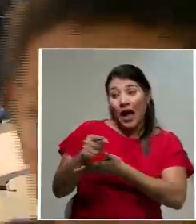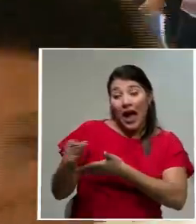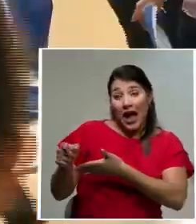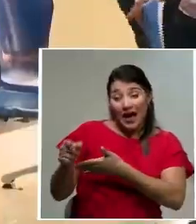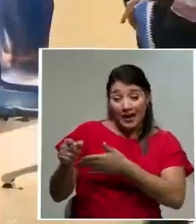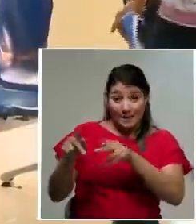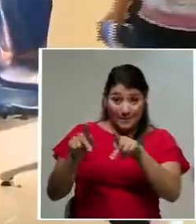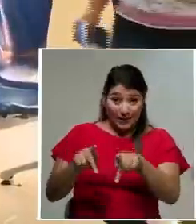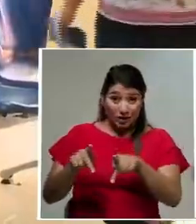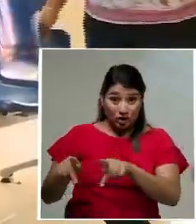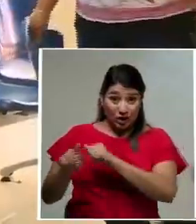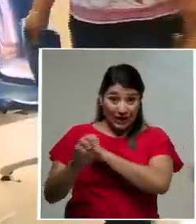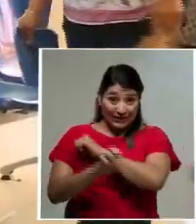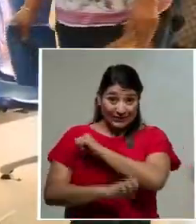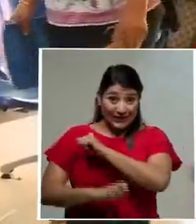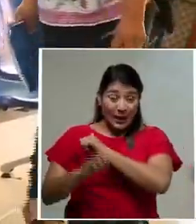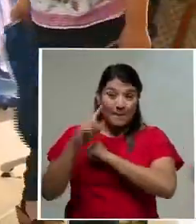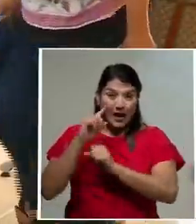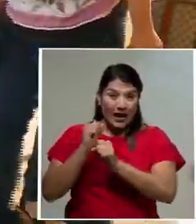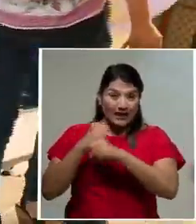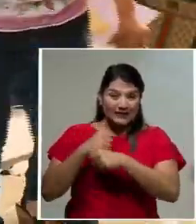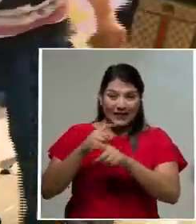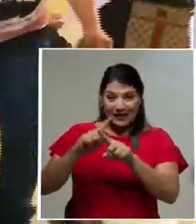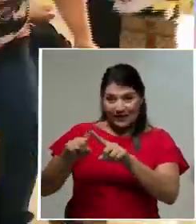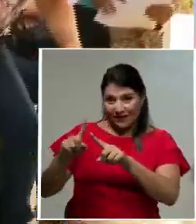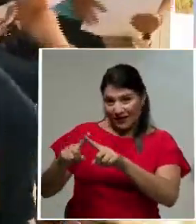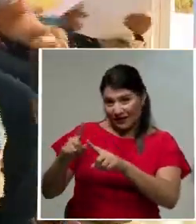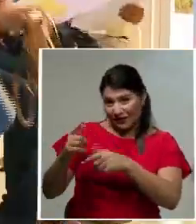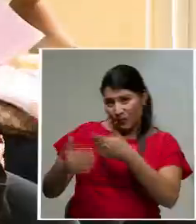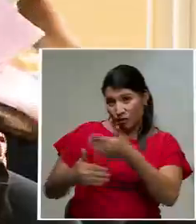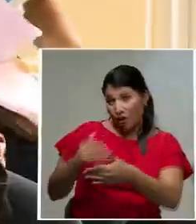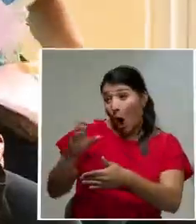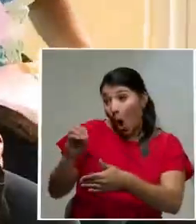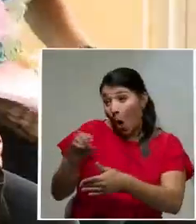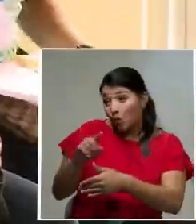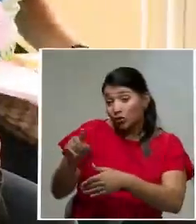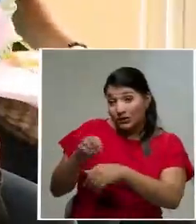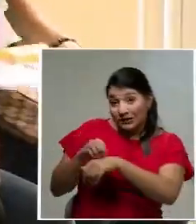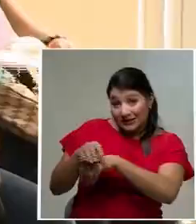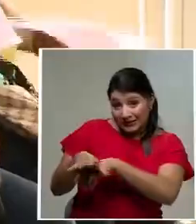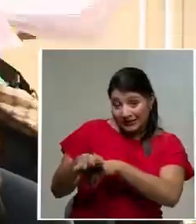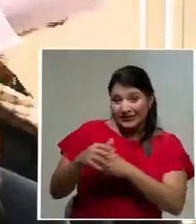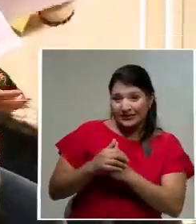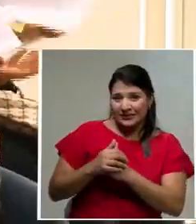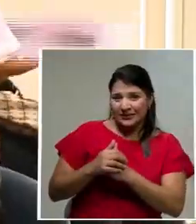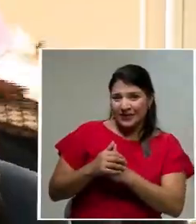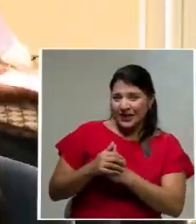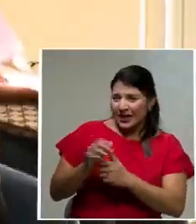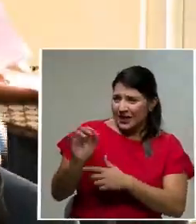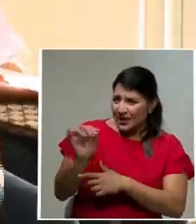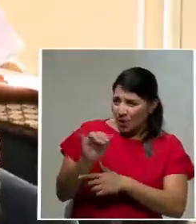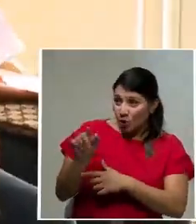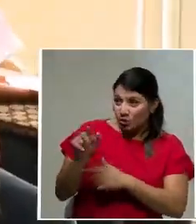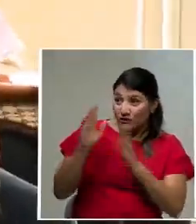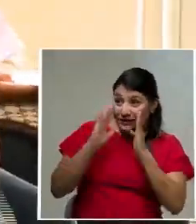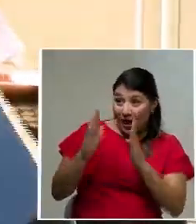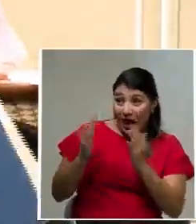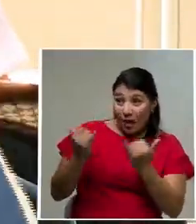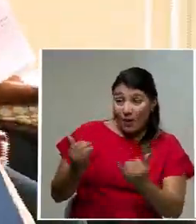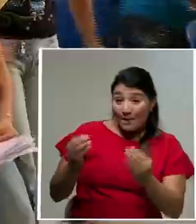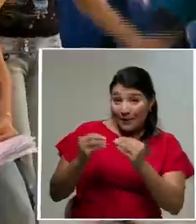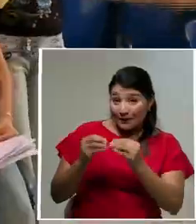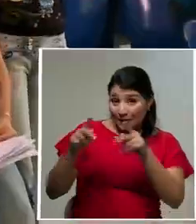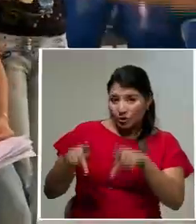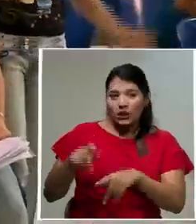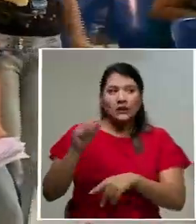migrante para realizar diferentes trámites, o por lo menos asesorarlos. ¿Eso se ha reflejado también en la cantidad de personas que ustedes han atendido?